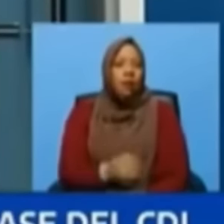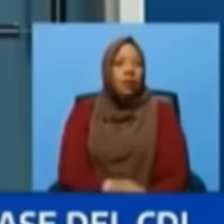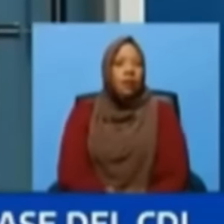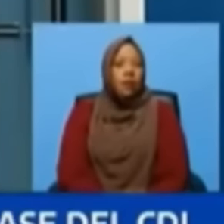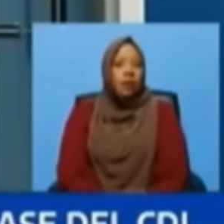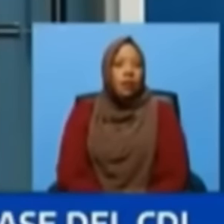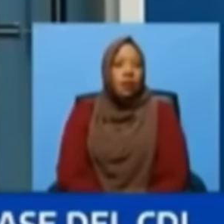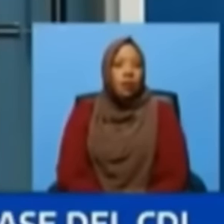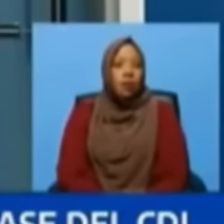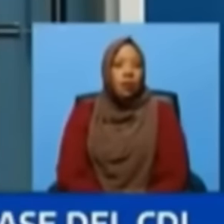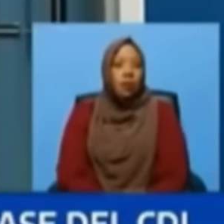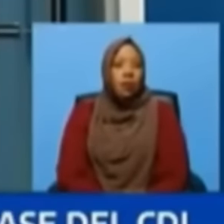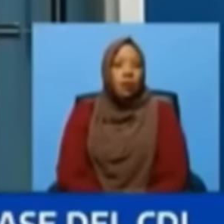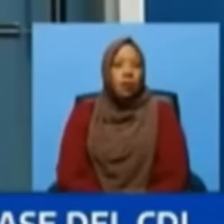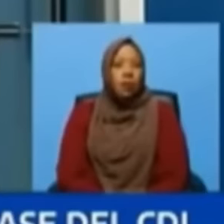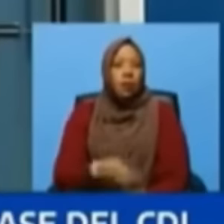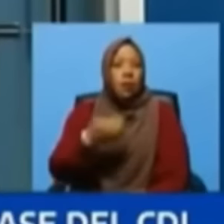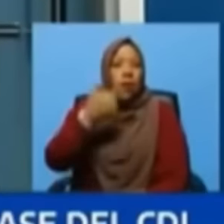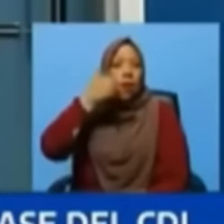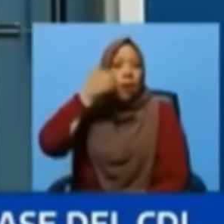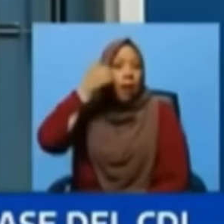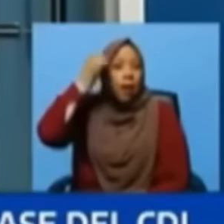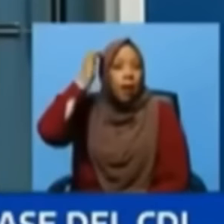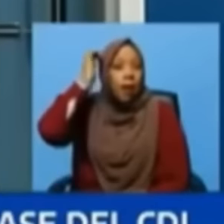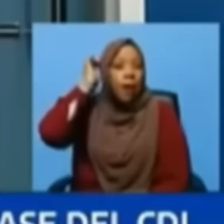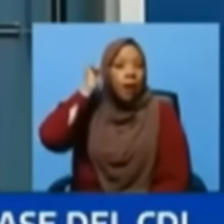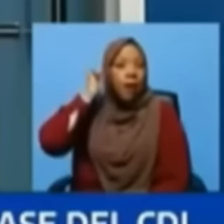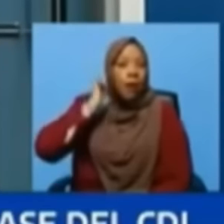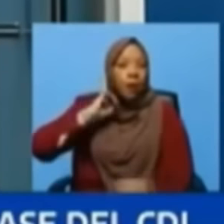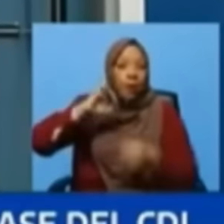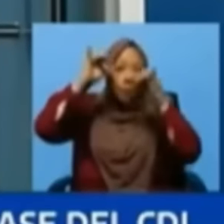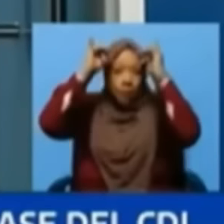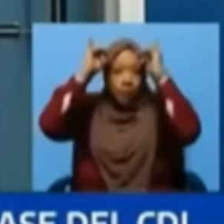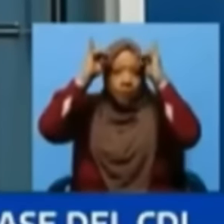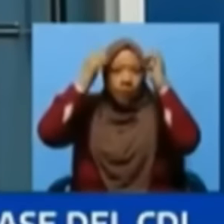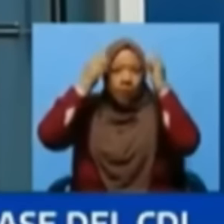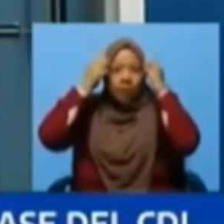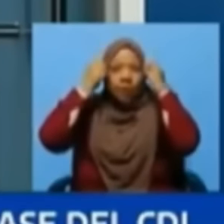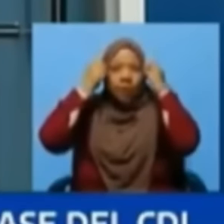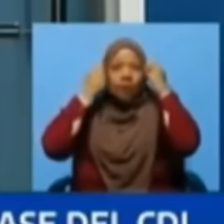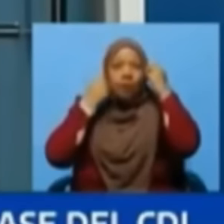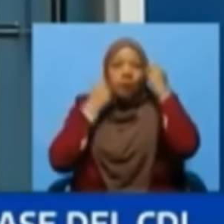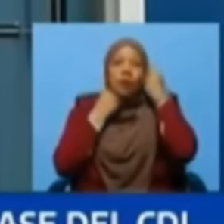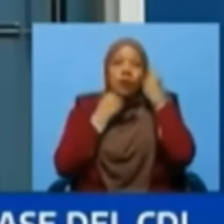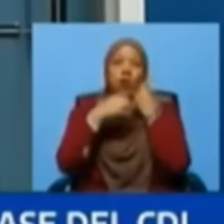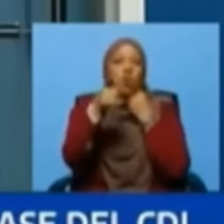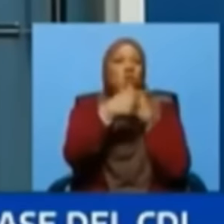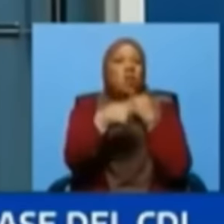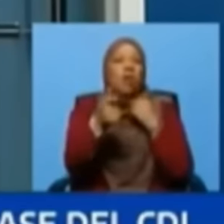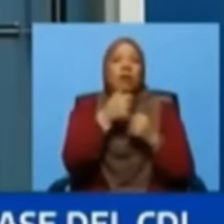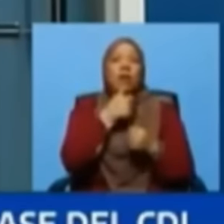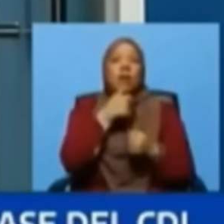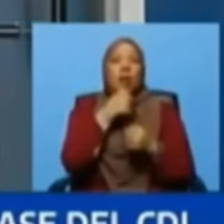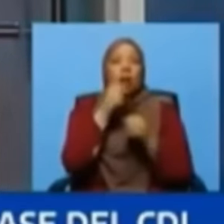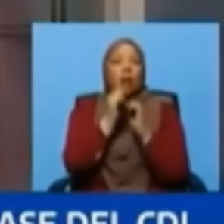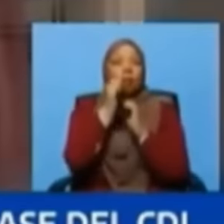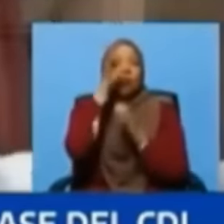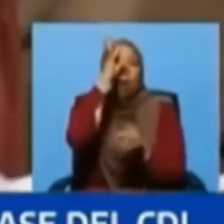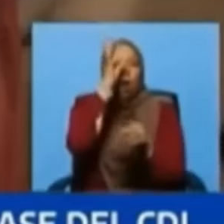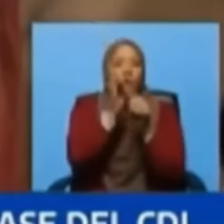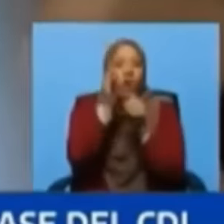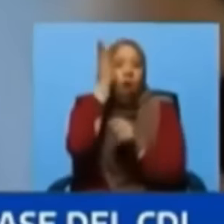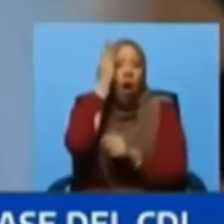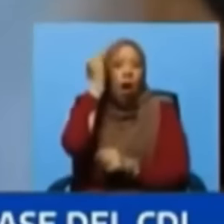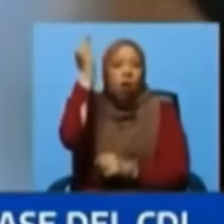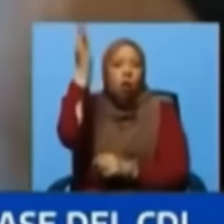Castro el Quiénes de ustedes creen Dios Quiénes creen en nuestro